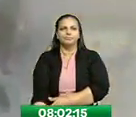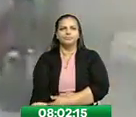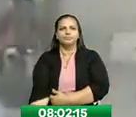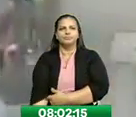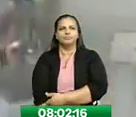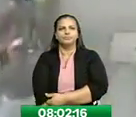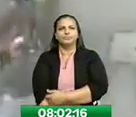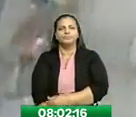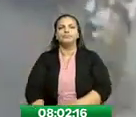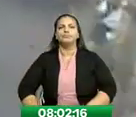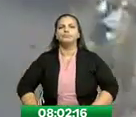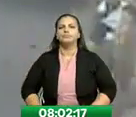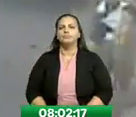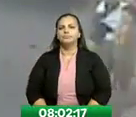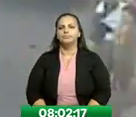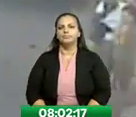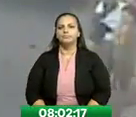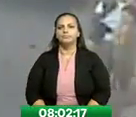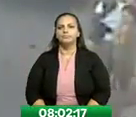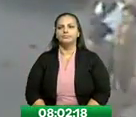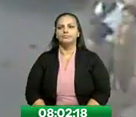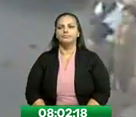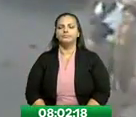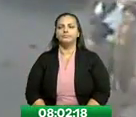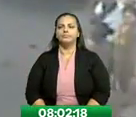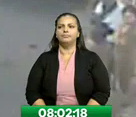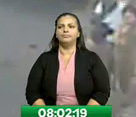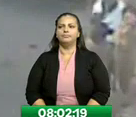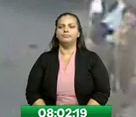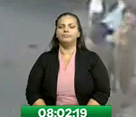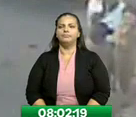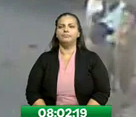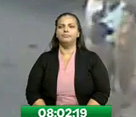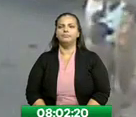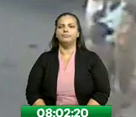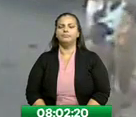Informó José Morales.